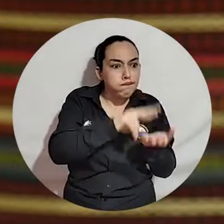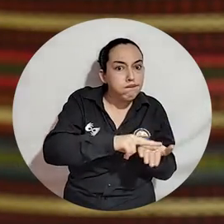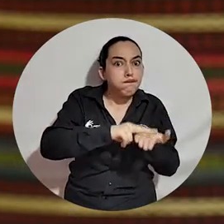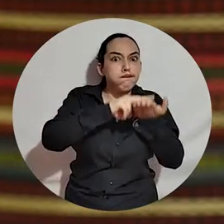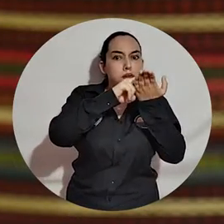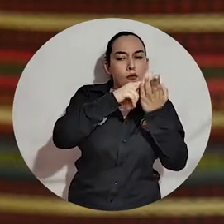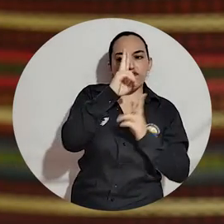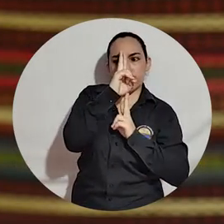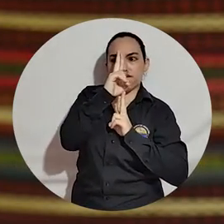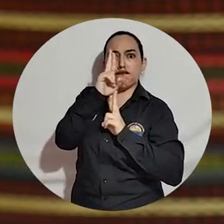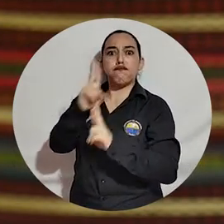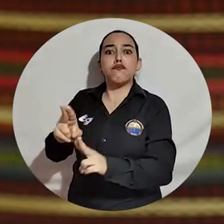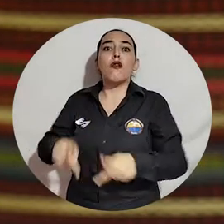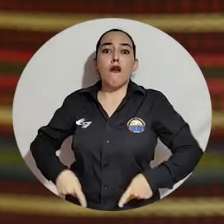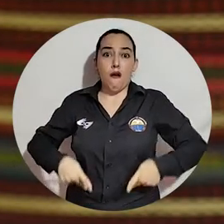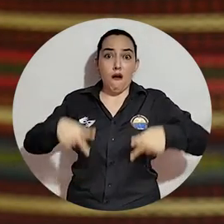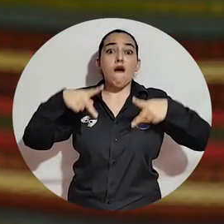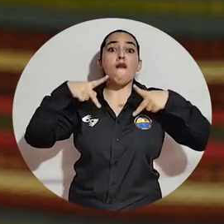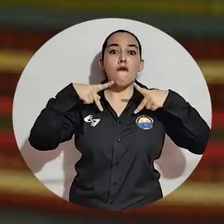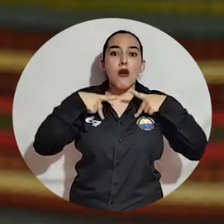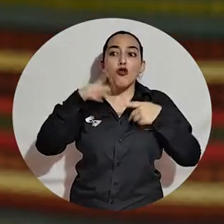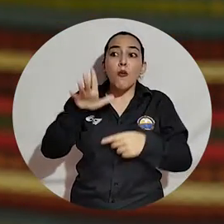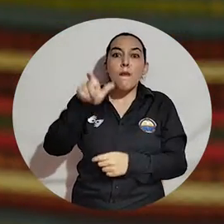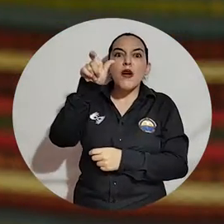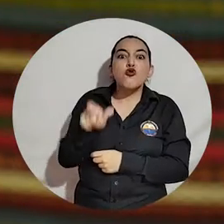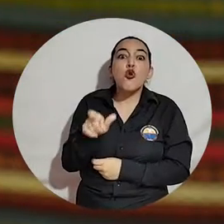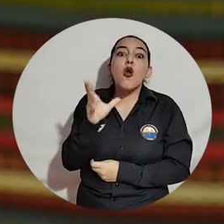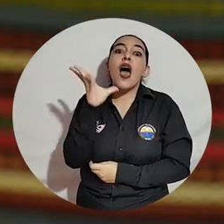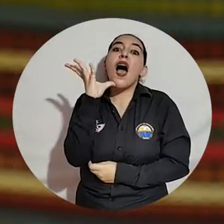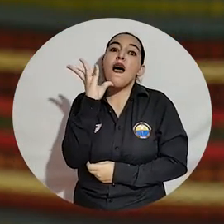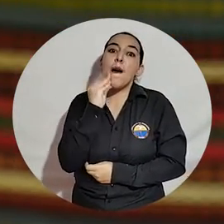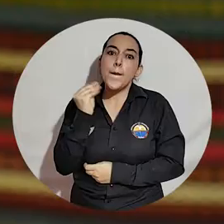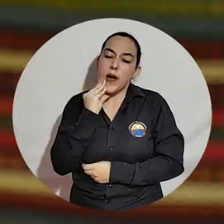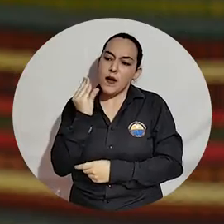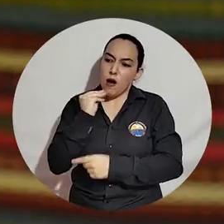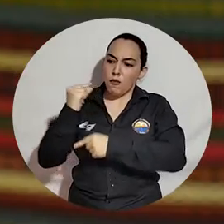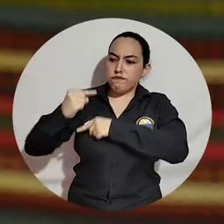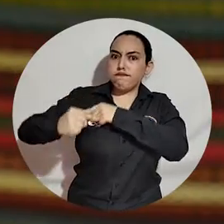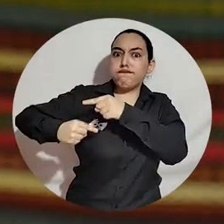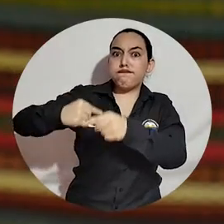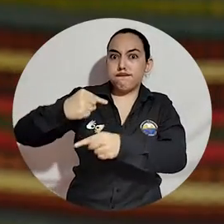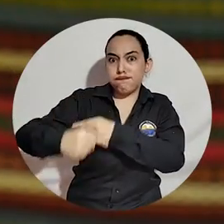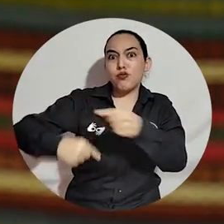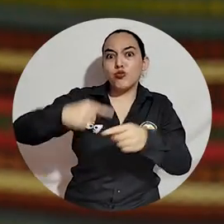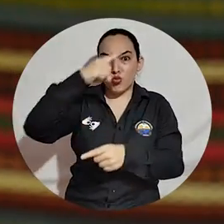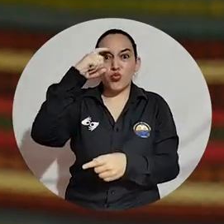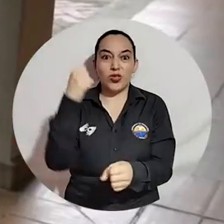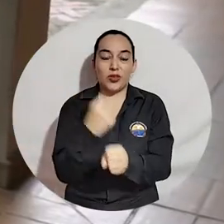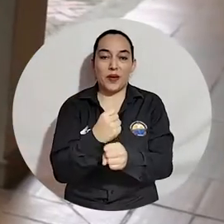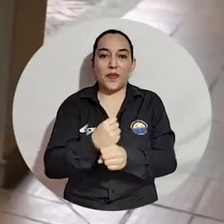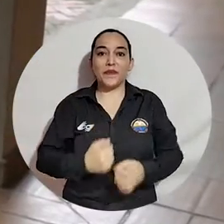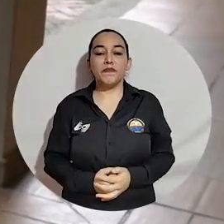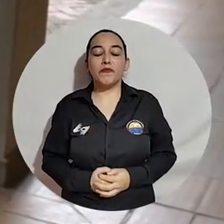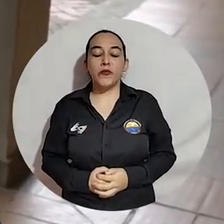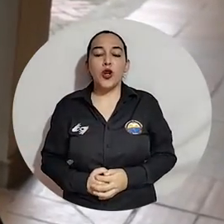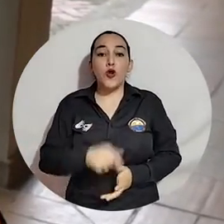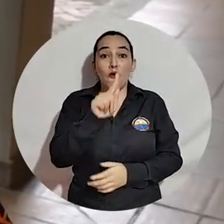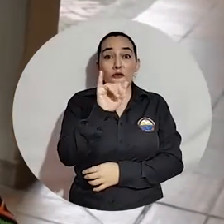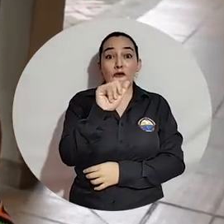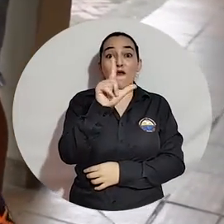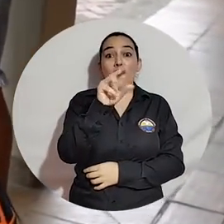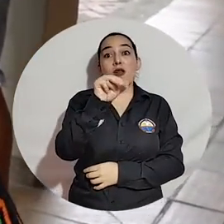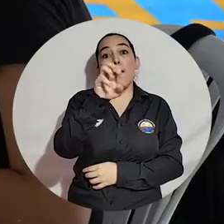recuperación y sobre todo dignificación de la vida de nuestros poseedores y sabedores de las tradiciones y los oficios. Dentro de la jornada